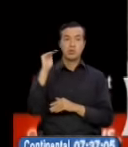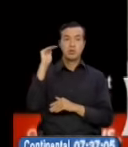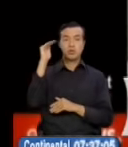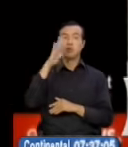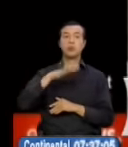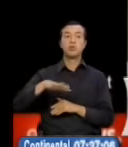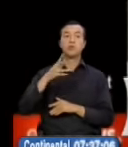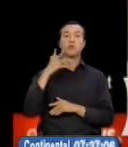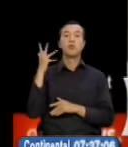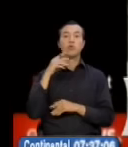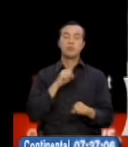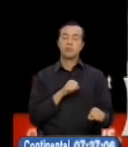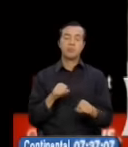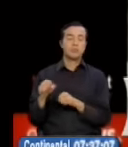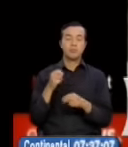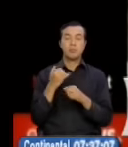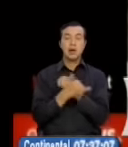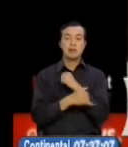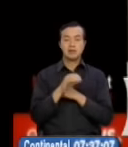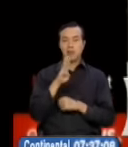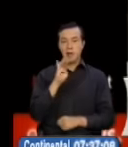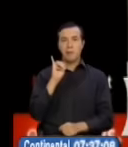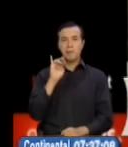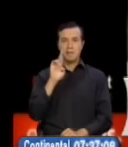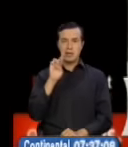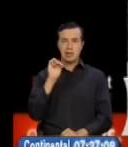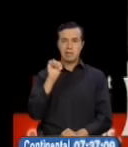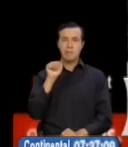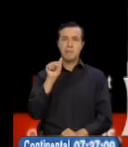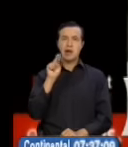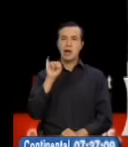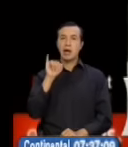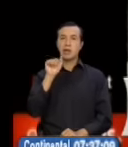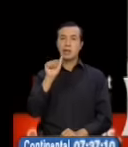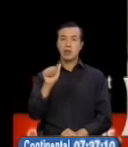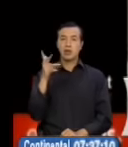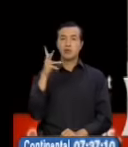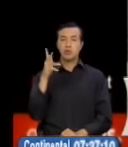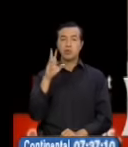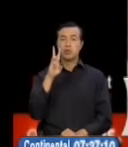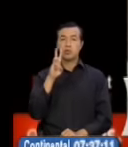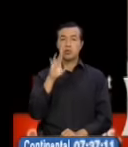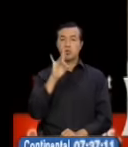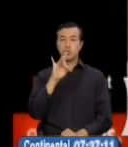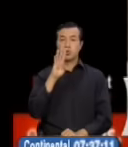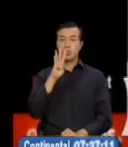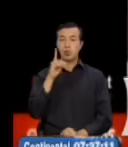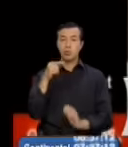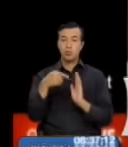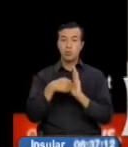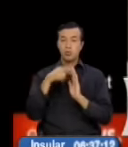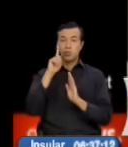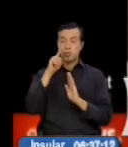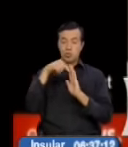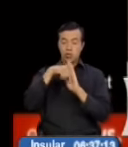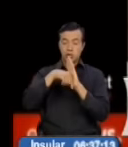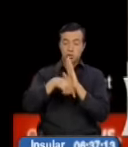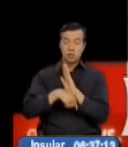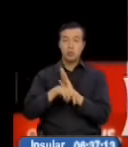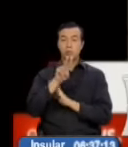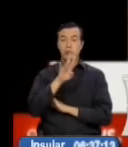magnitud, que sacudió a Birmania. El epicentro se situó a 84.1 kilómetros de profundidad y